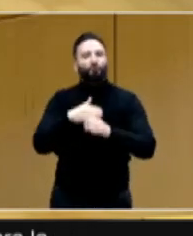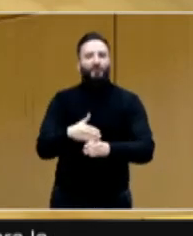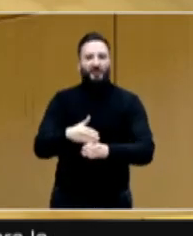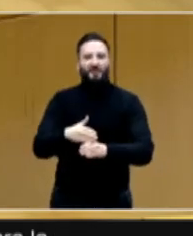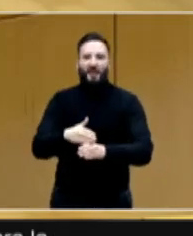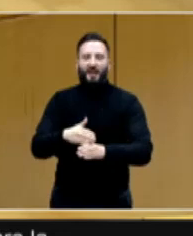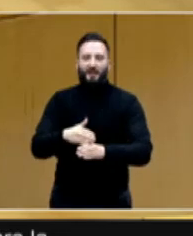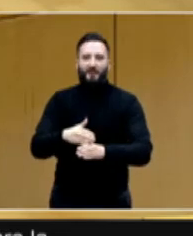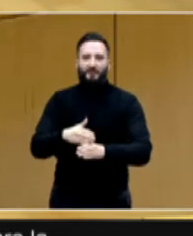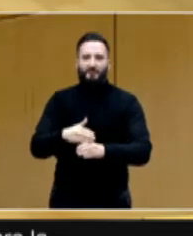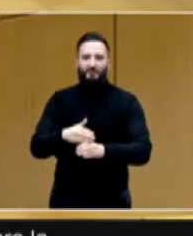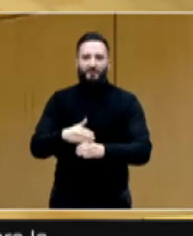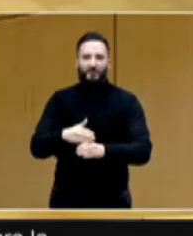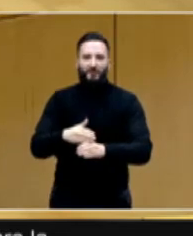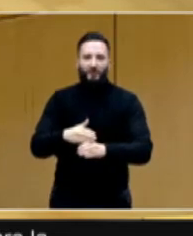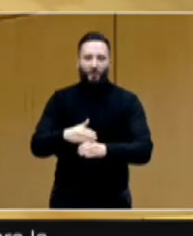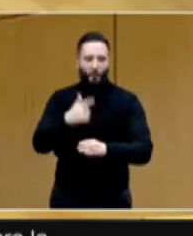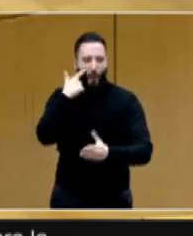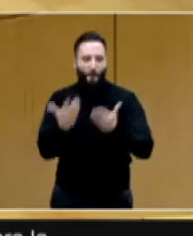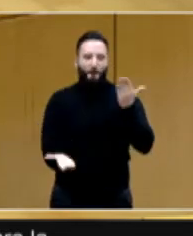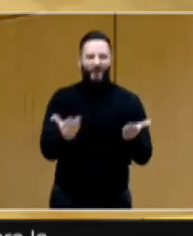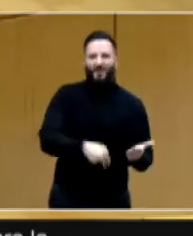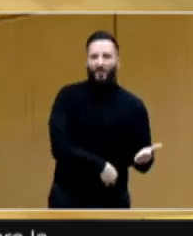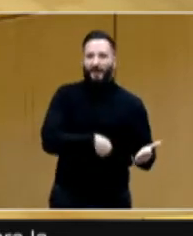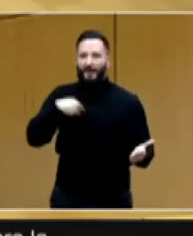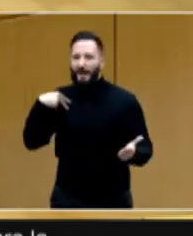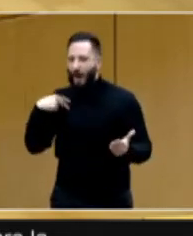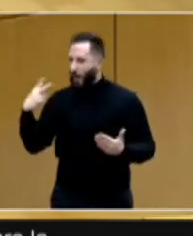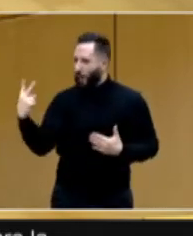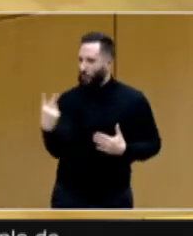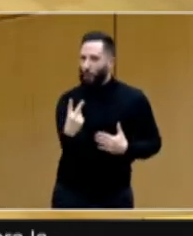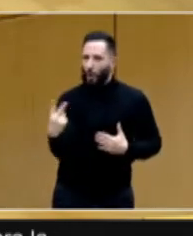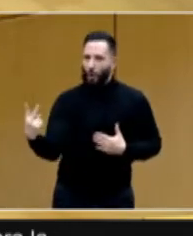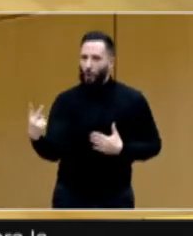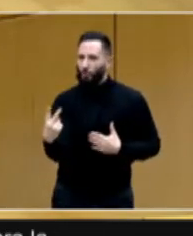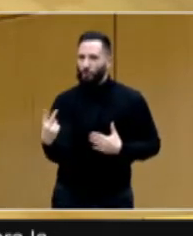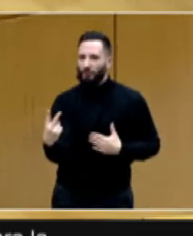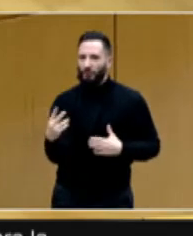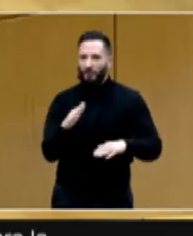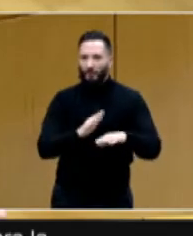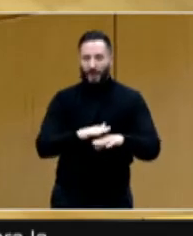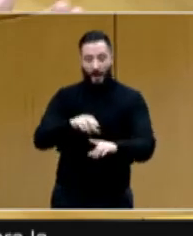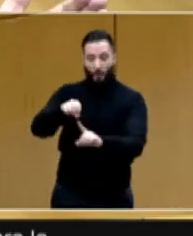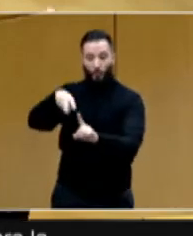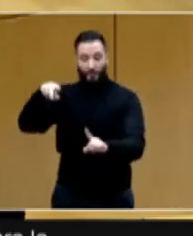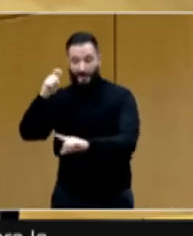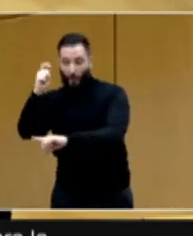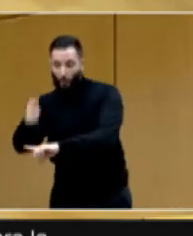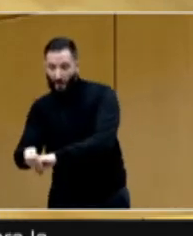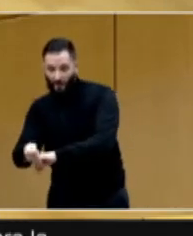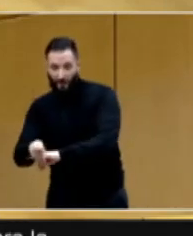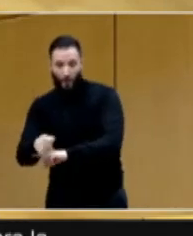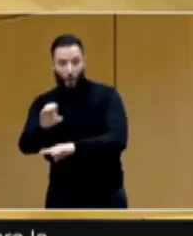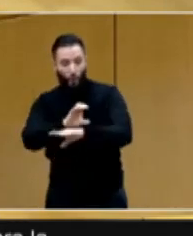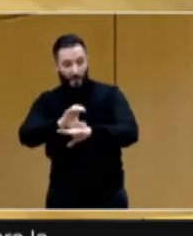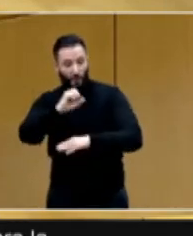demuestra una valoración genérica de Cuál es el balance de este año y medio tanto desde el punto de vista de los jueces del Consejo general